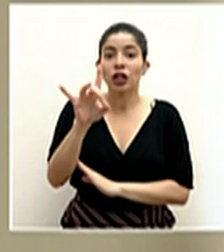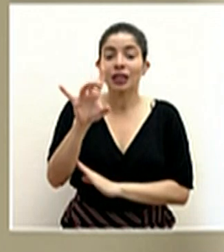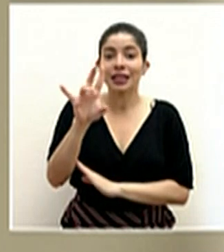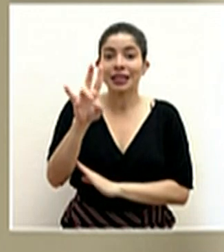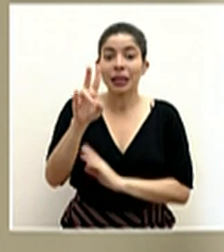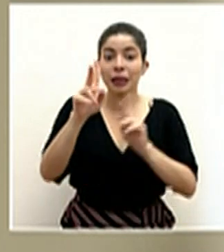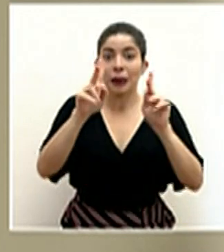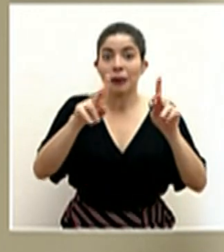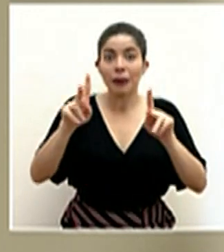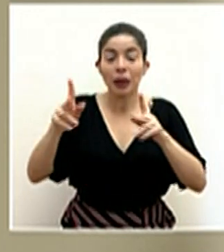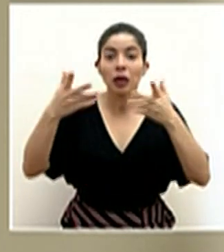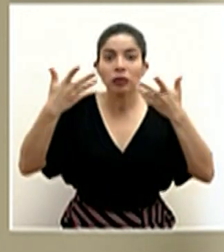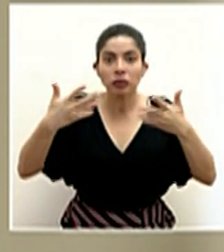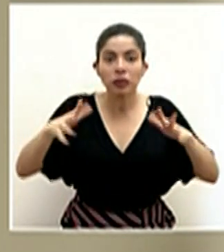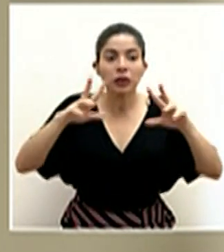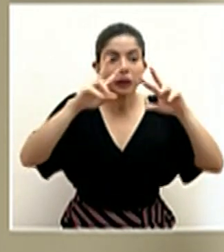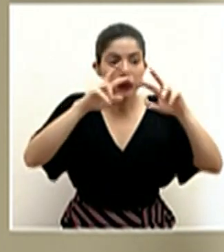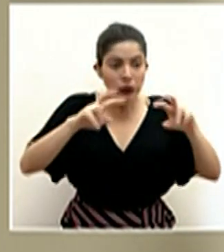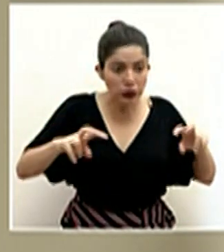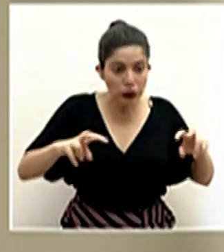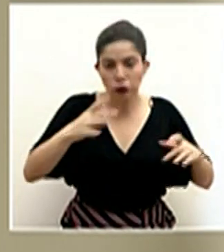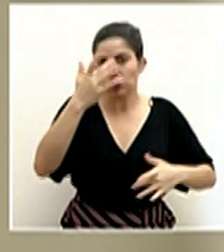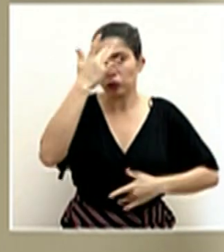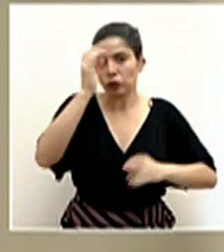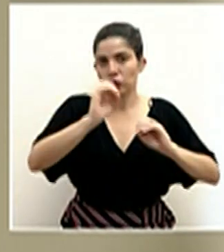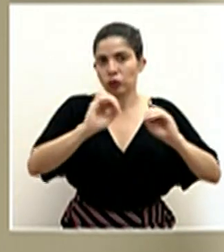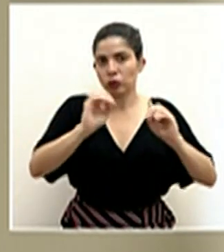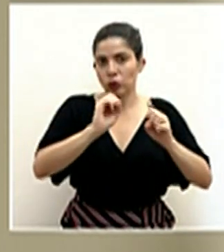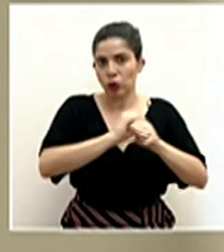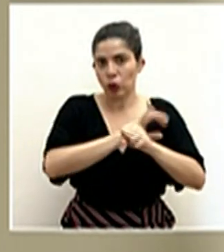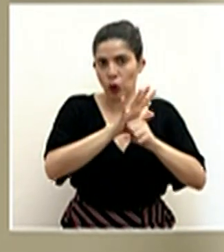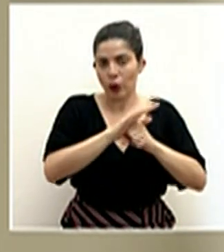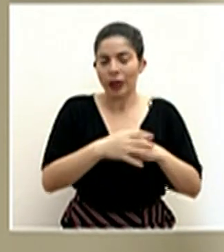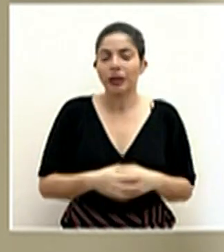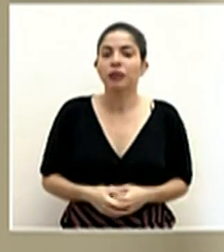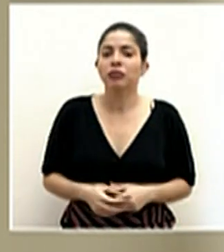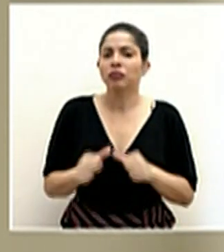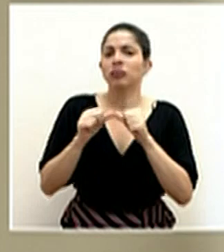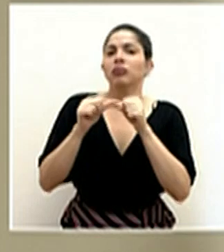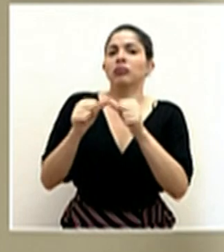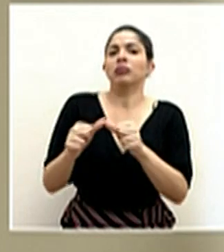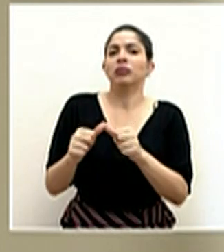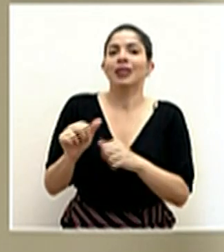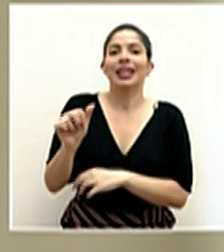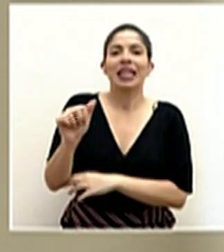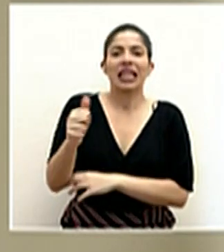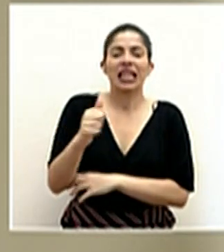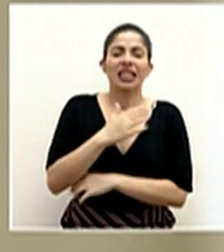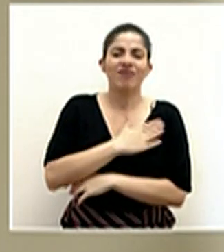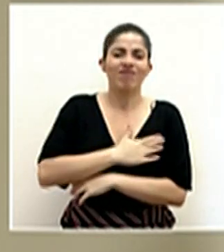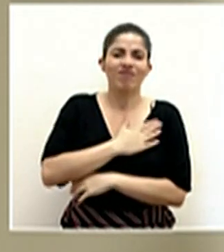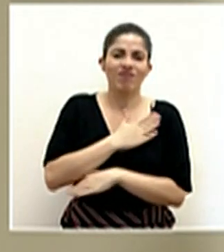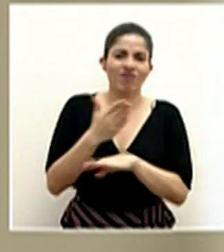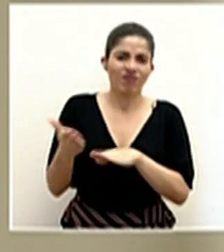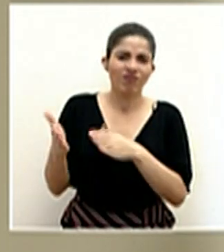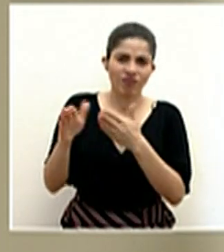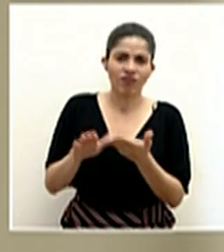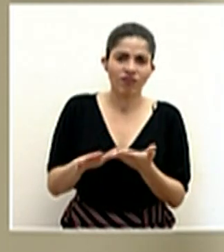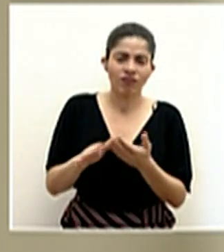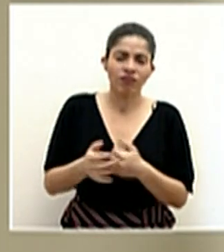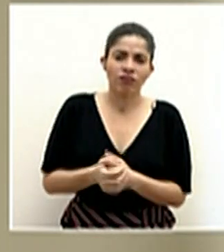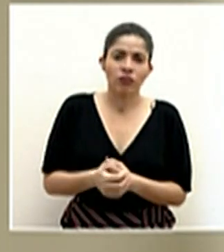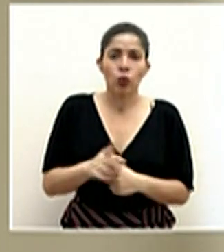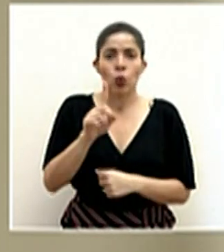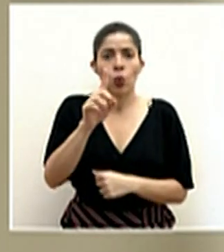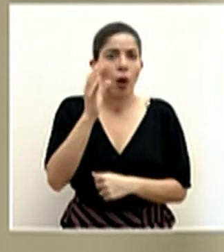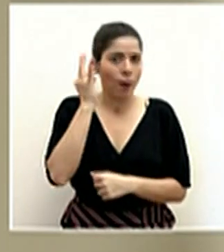14.387 personas por COVID-19. Se mantiene la cifra de 10 lamentables fallecimientos,